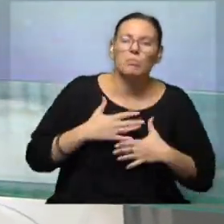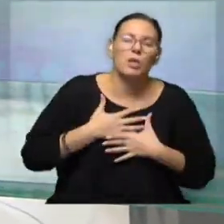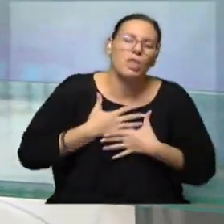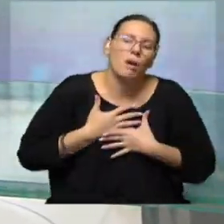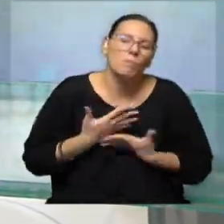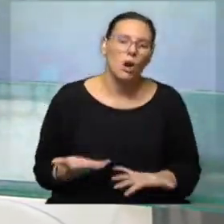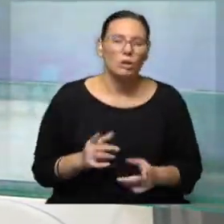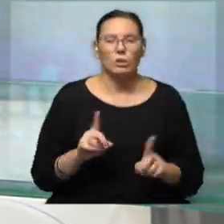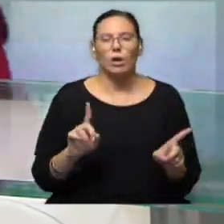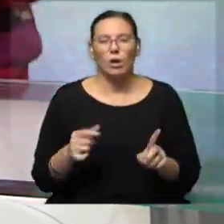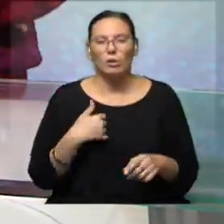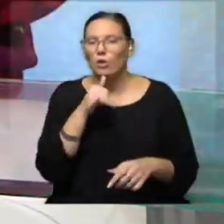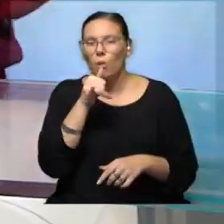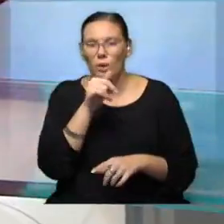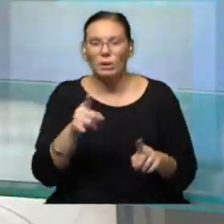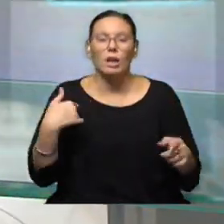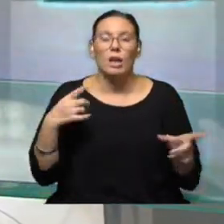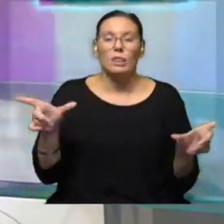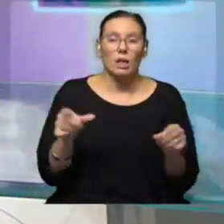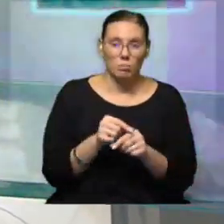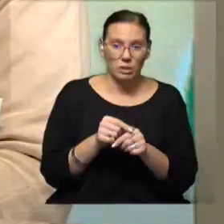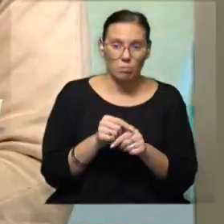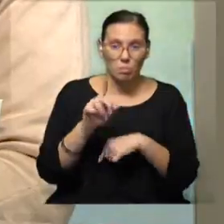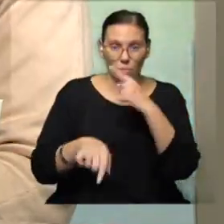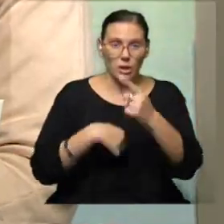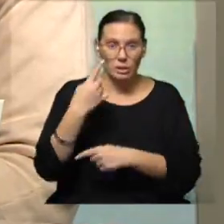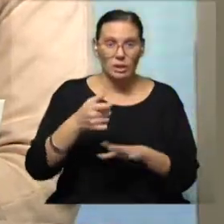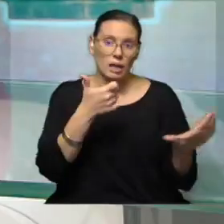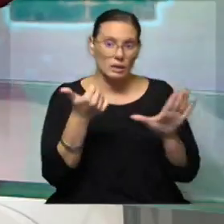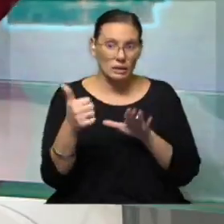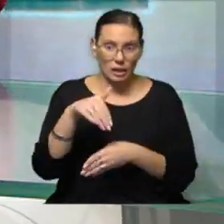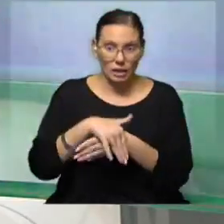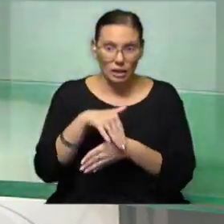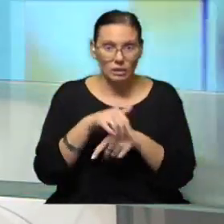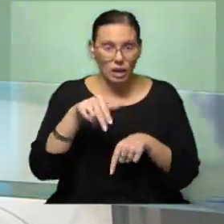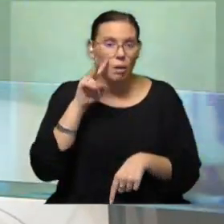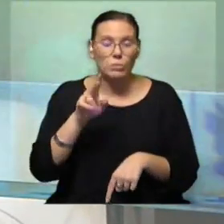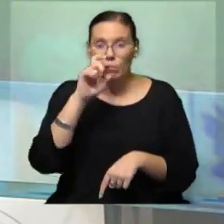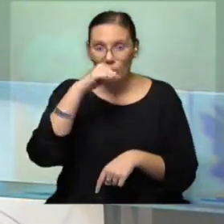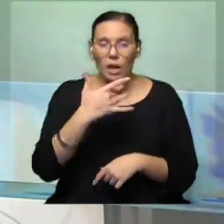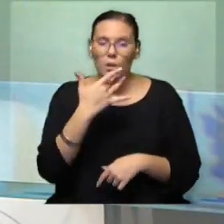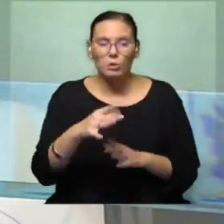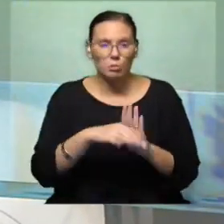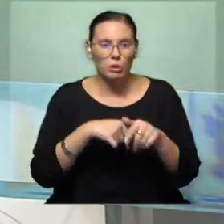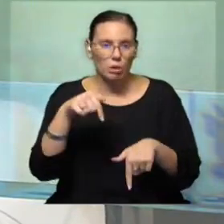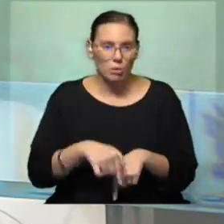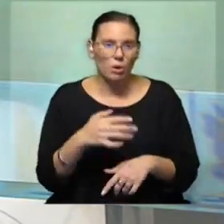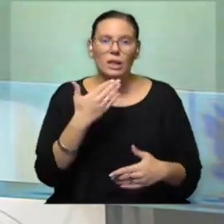principio de amor. No, bueno, viene el spoiler. Nosotros nos vamos antes, mañana 18 horas acá. Mira Montevideo, qué hermoso programa tuvimos